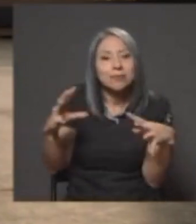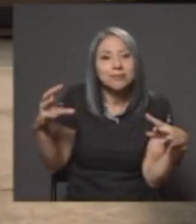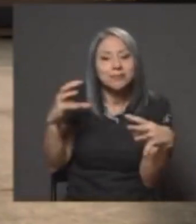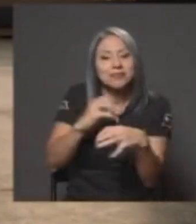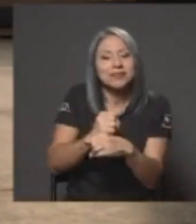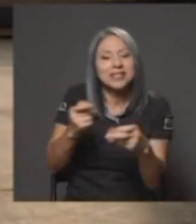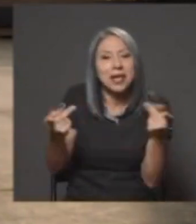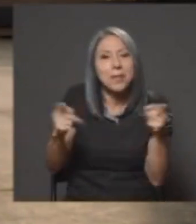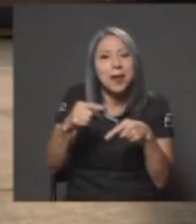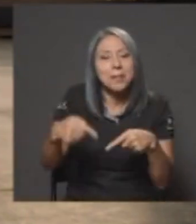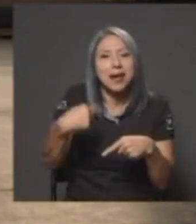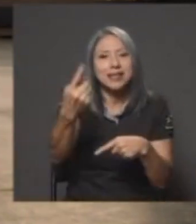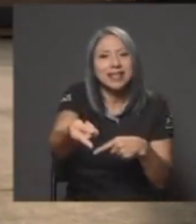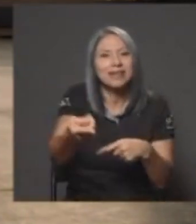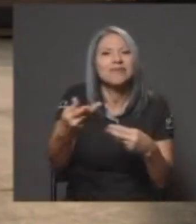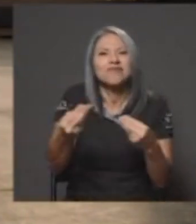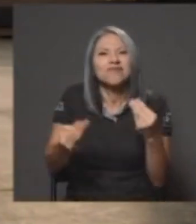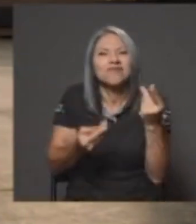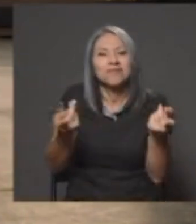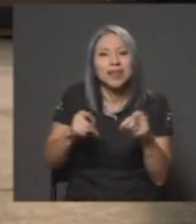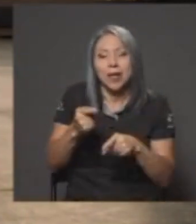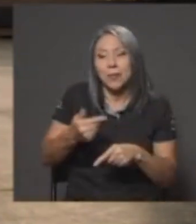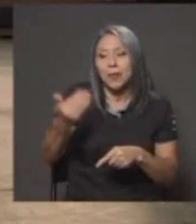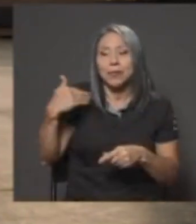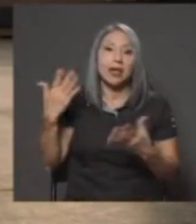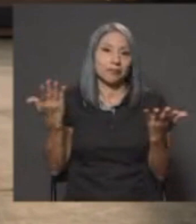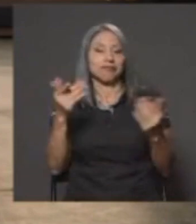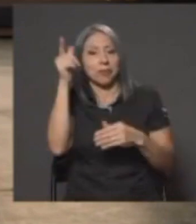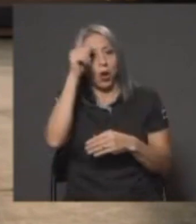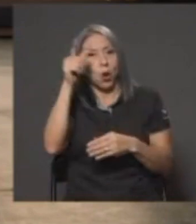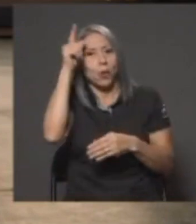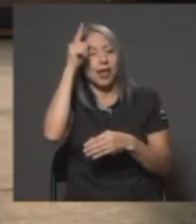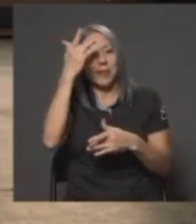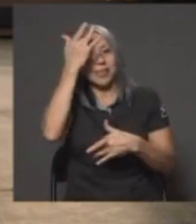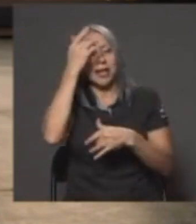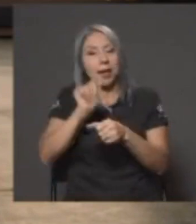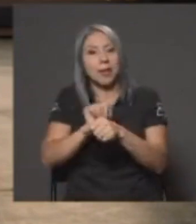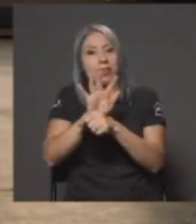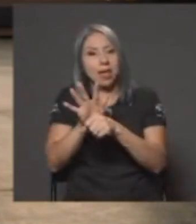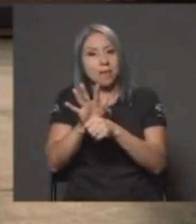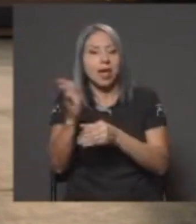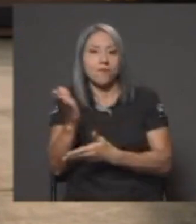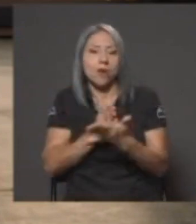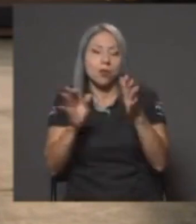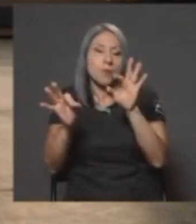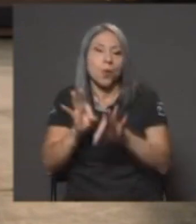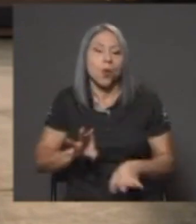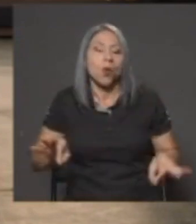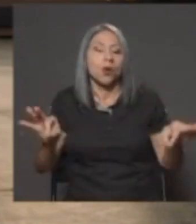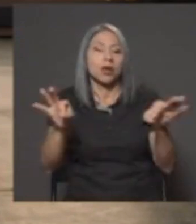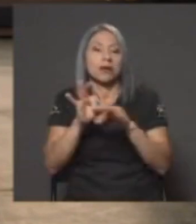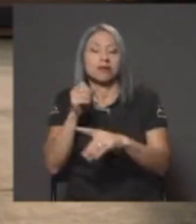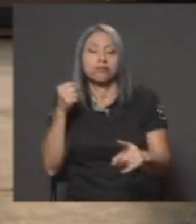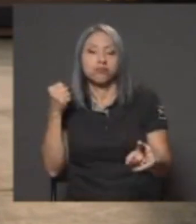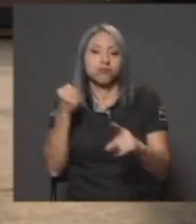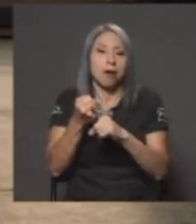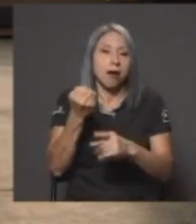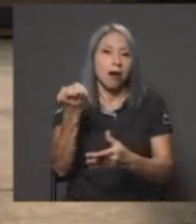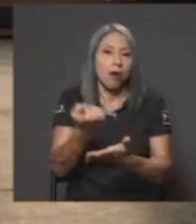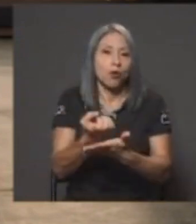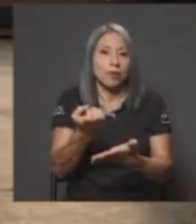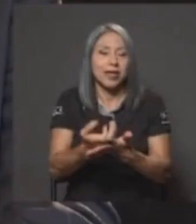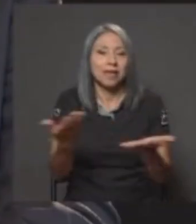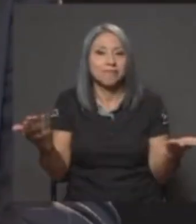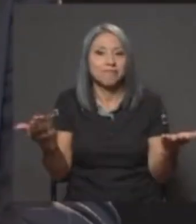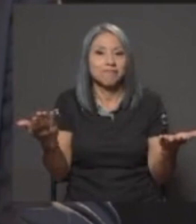lo que ha estado pasando es, bueno, obviamente la pandemia fue un golpe importantísimo para la economía,